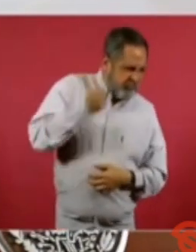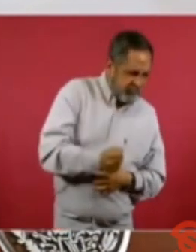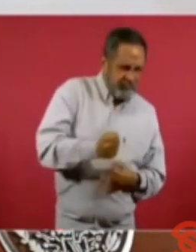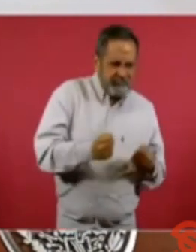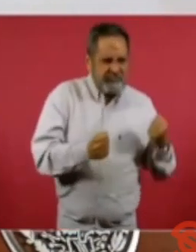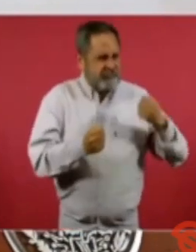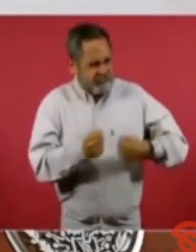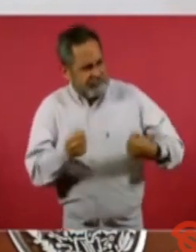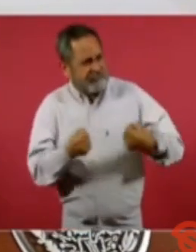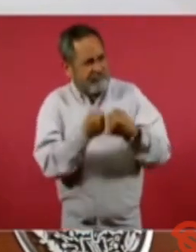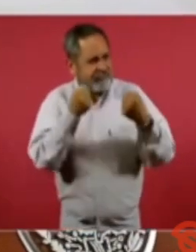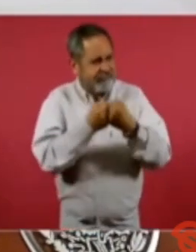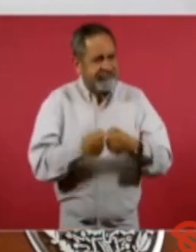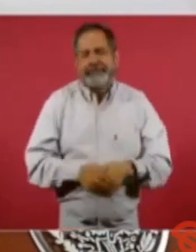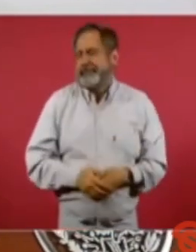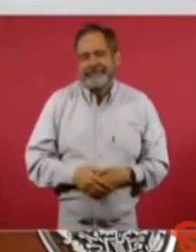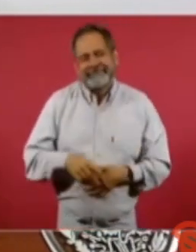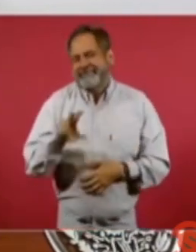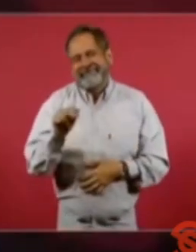no,